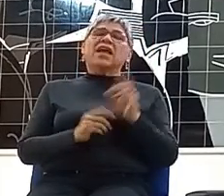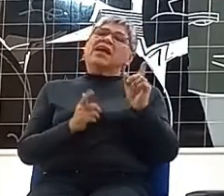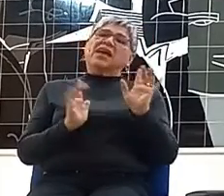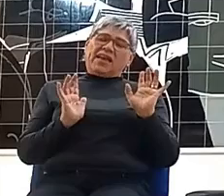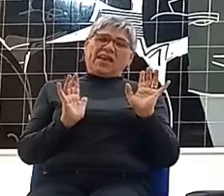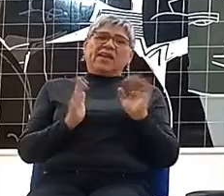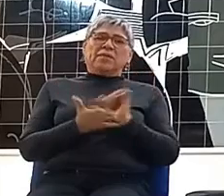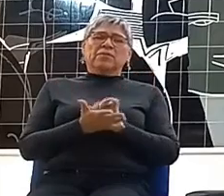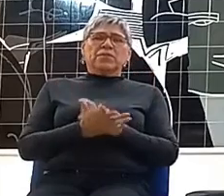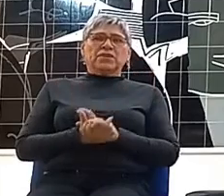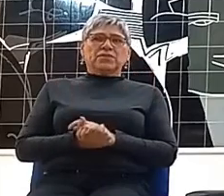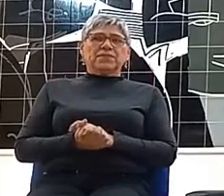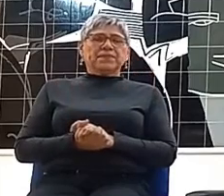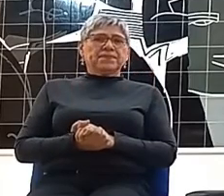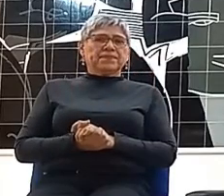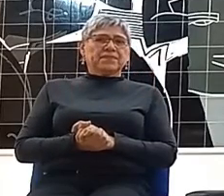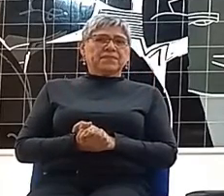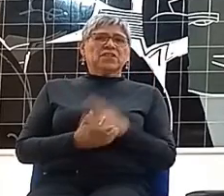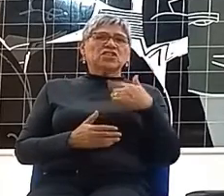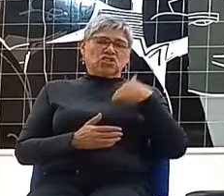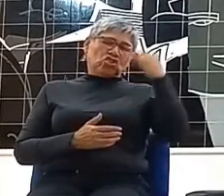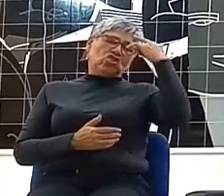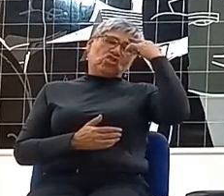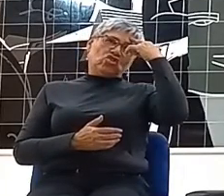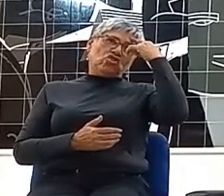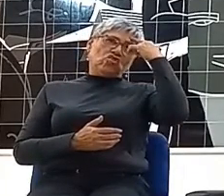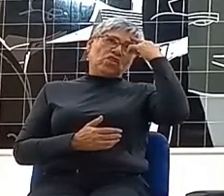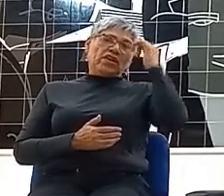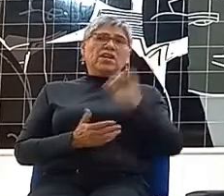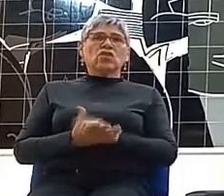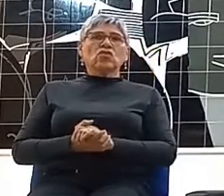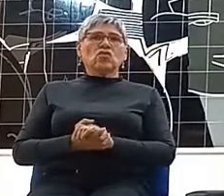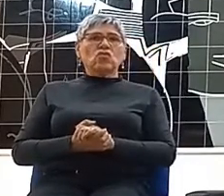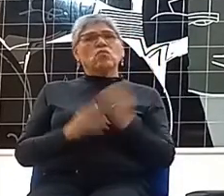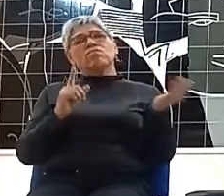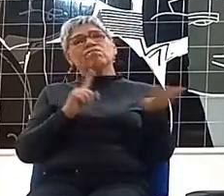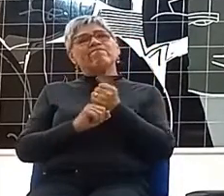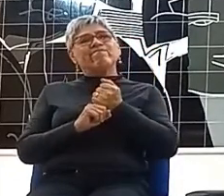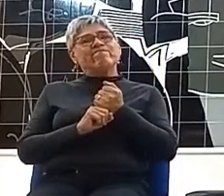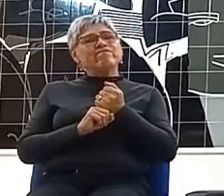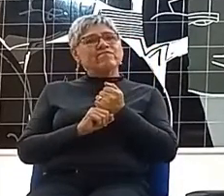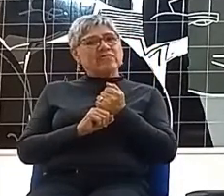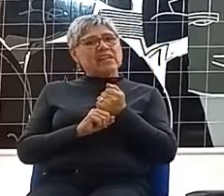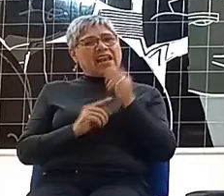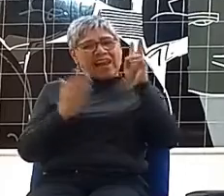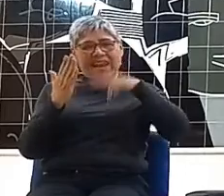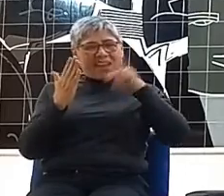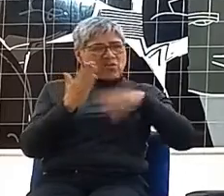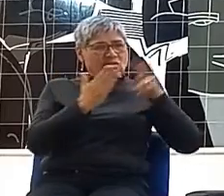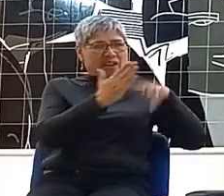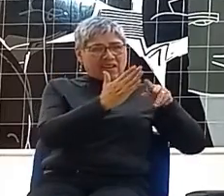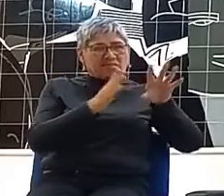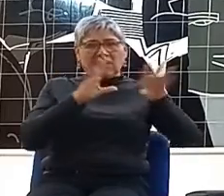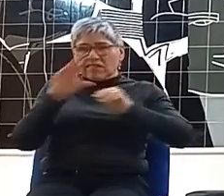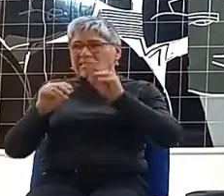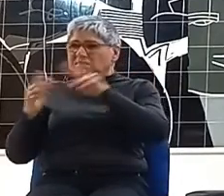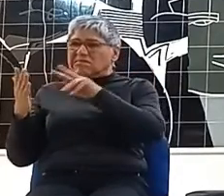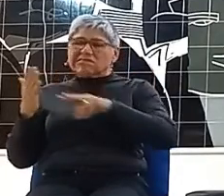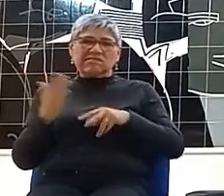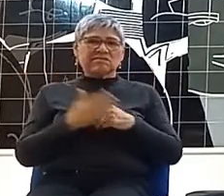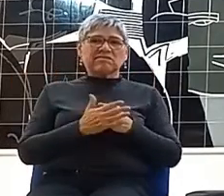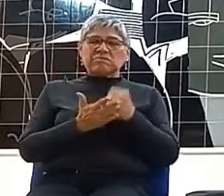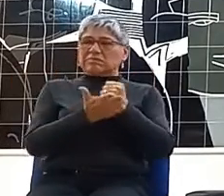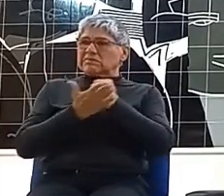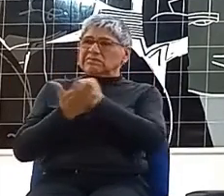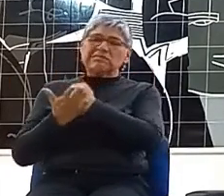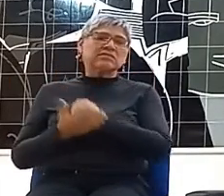Entonces, creo que el haber encontrado en algún momento esas lecturas tan queridas de